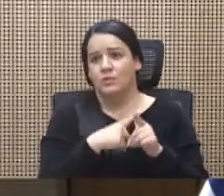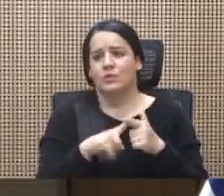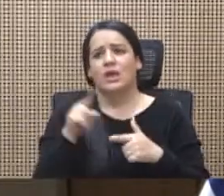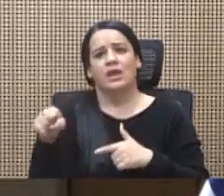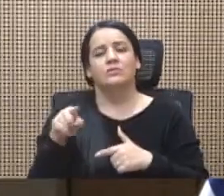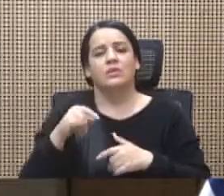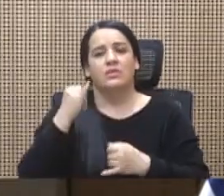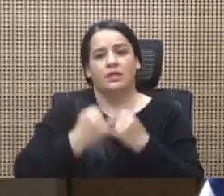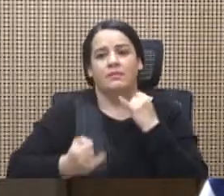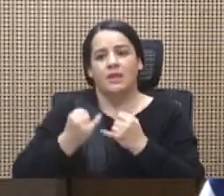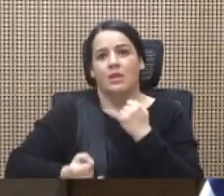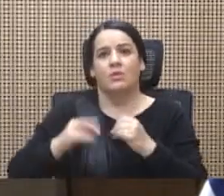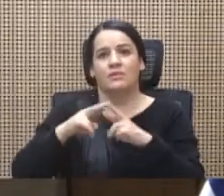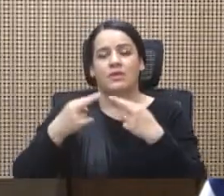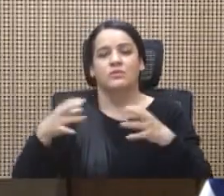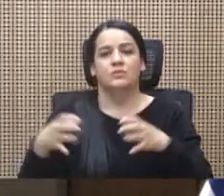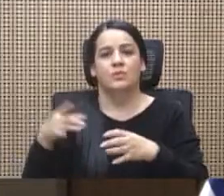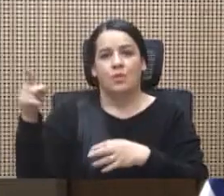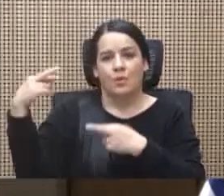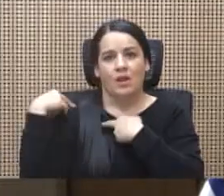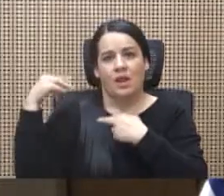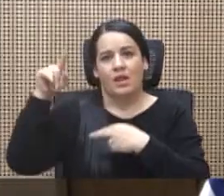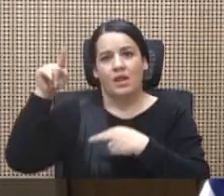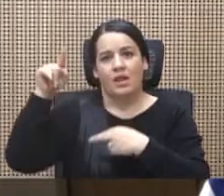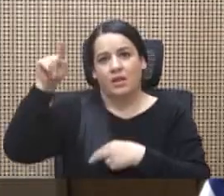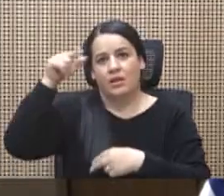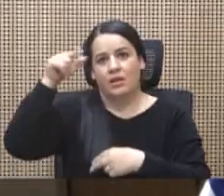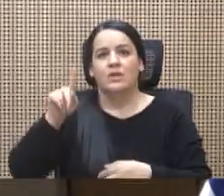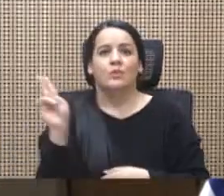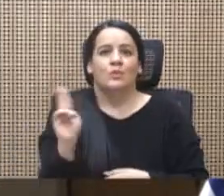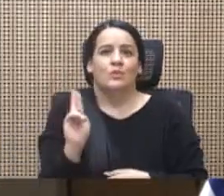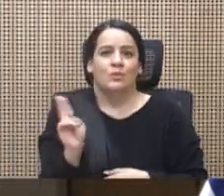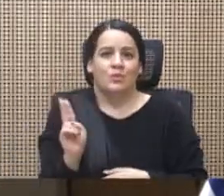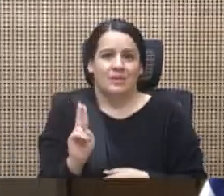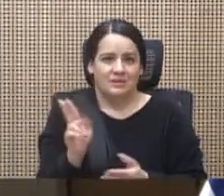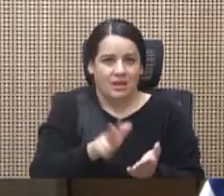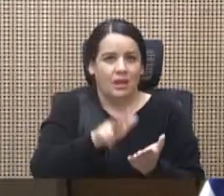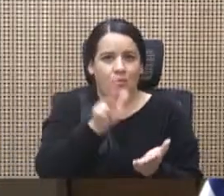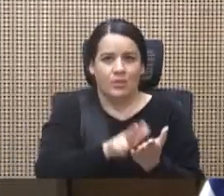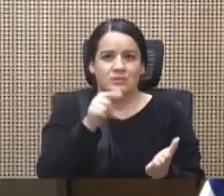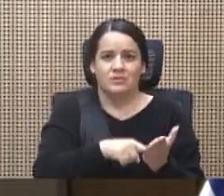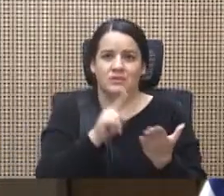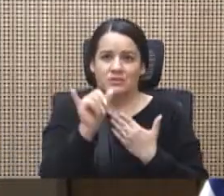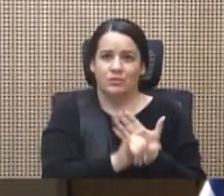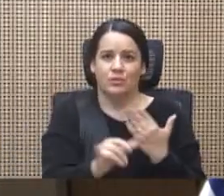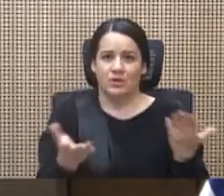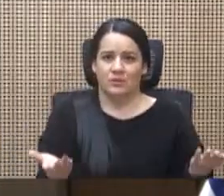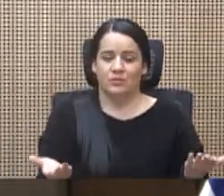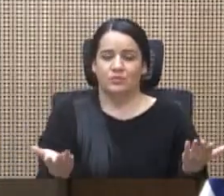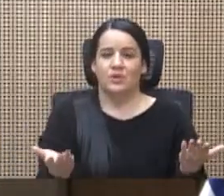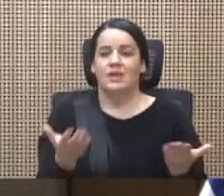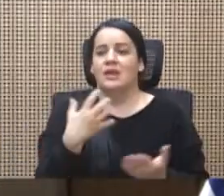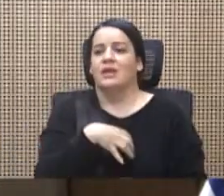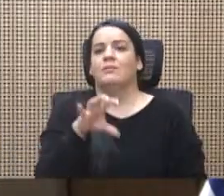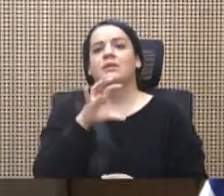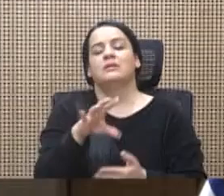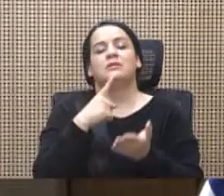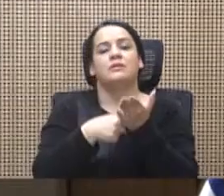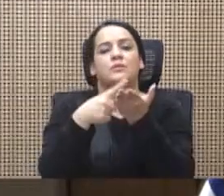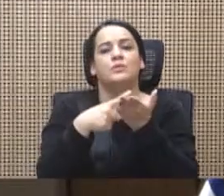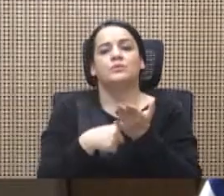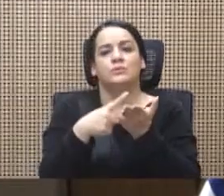era urgentísimo y sigue siendo urgentísimo la aprobación de proyectos que merecen una discusión